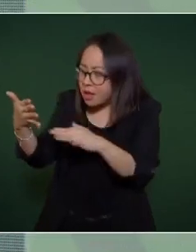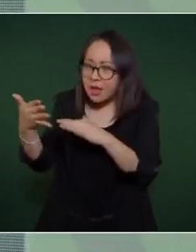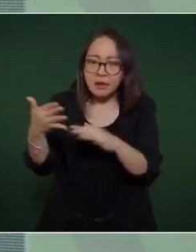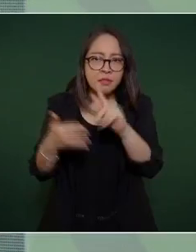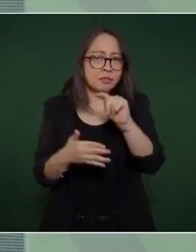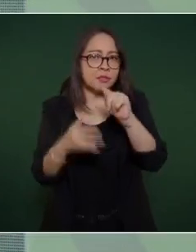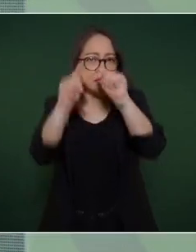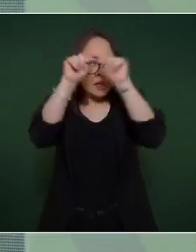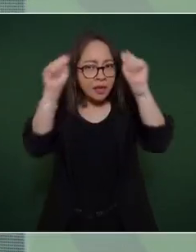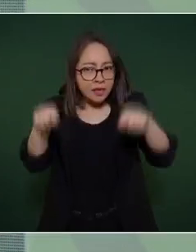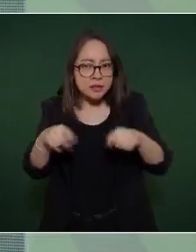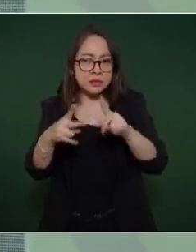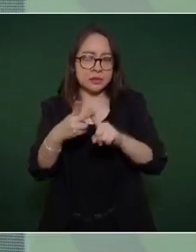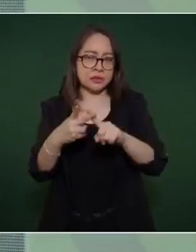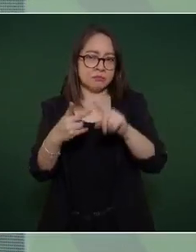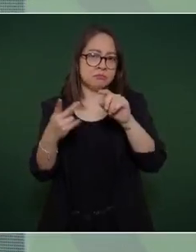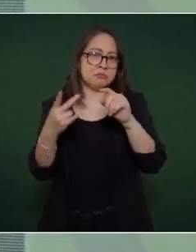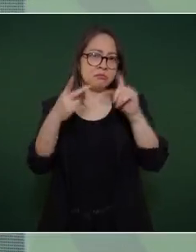novelas,